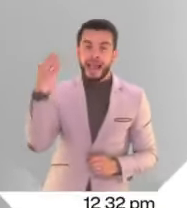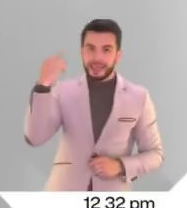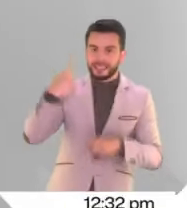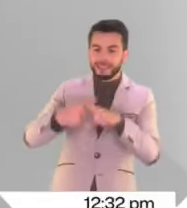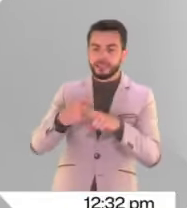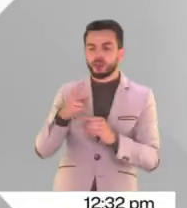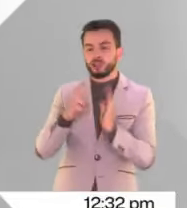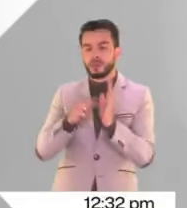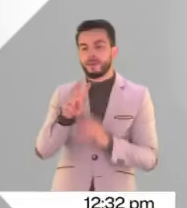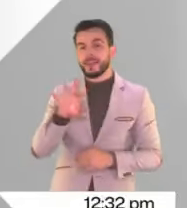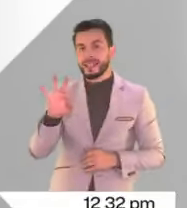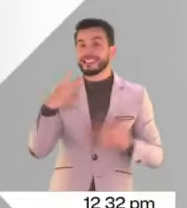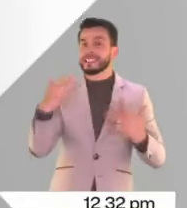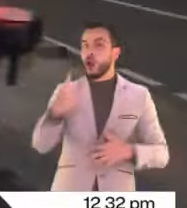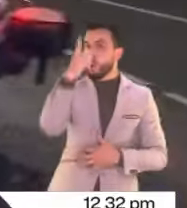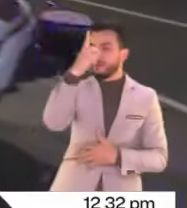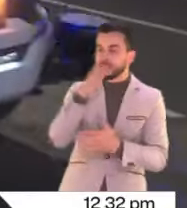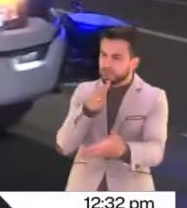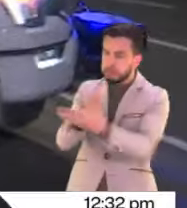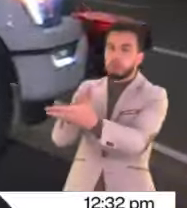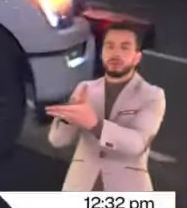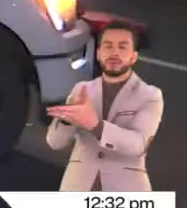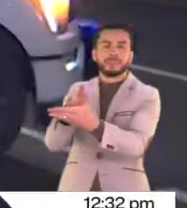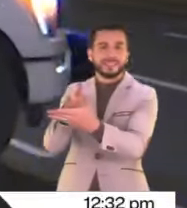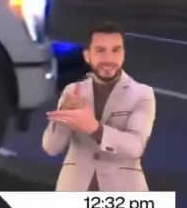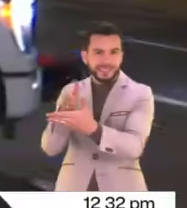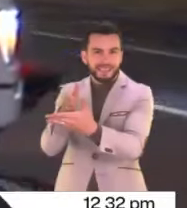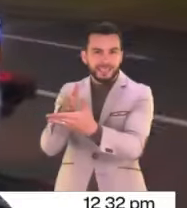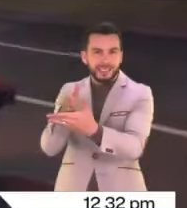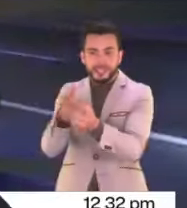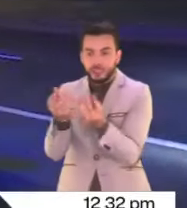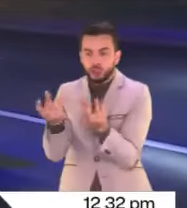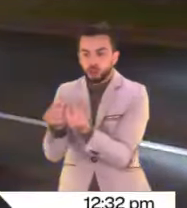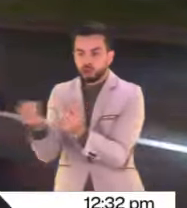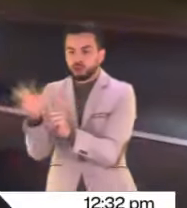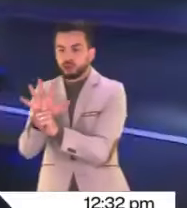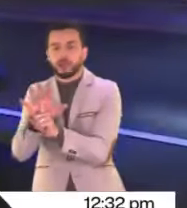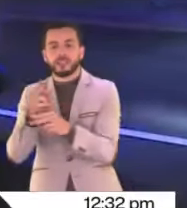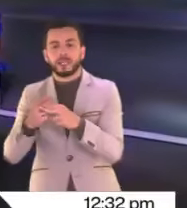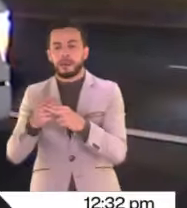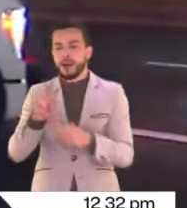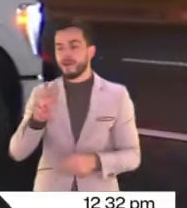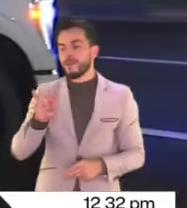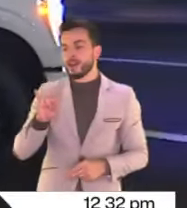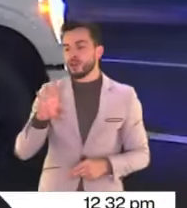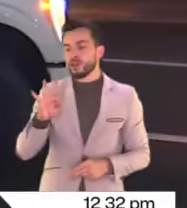2023 y fue parte del esquema de seguridad de Víctor Carranza recordado sar de las esmeraldas